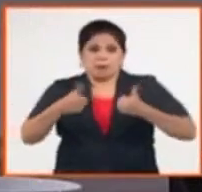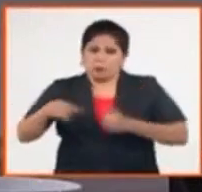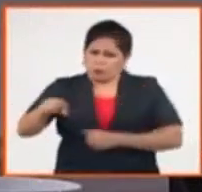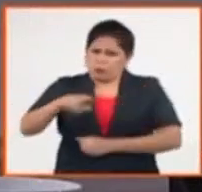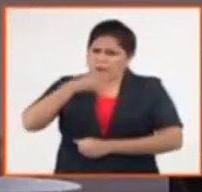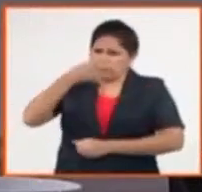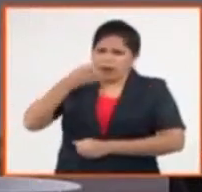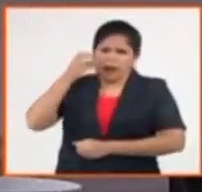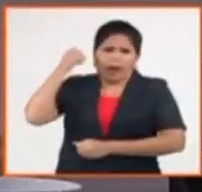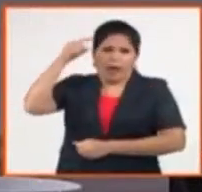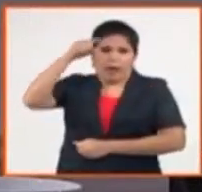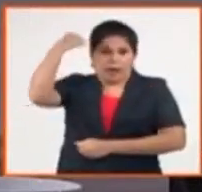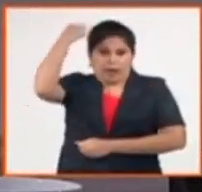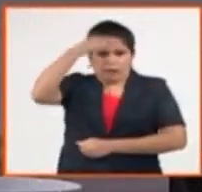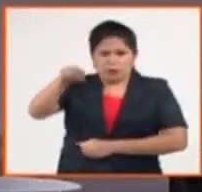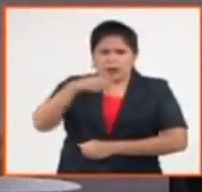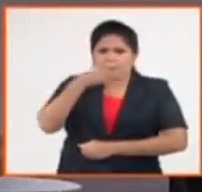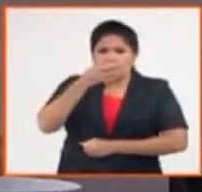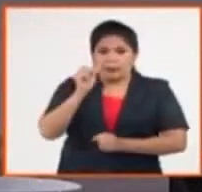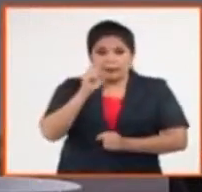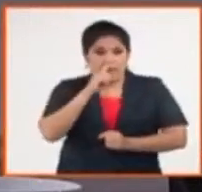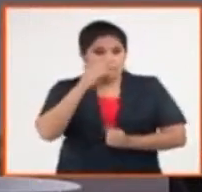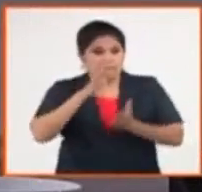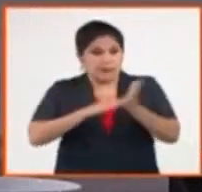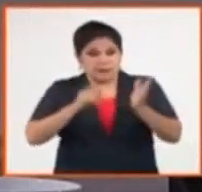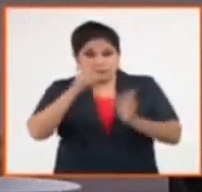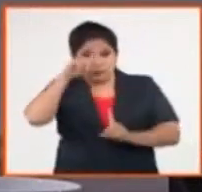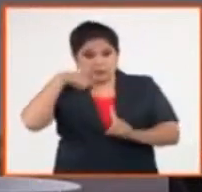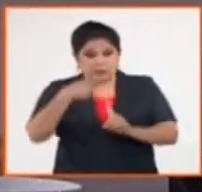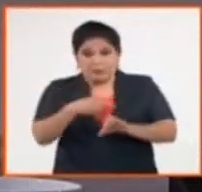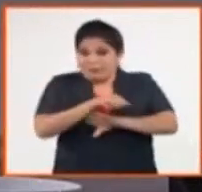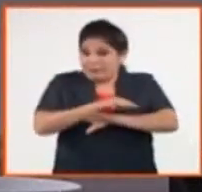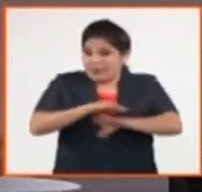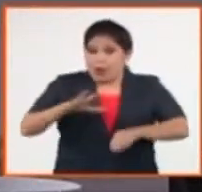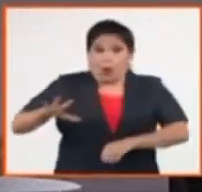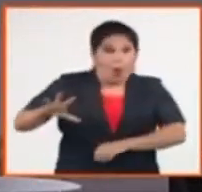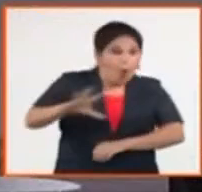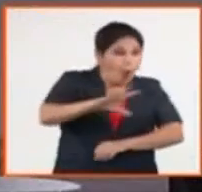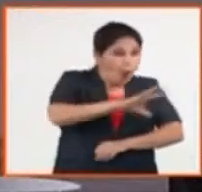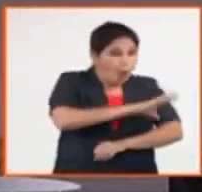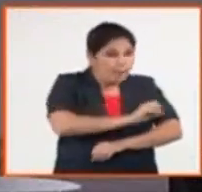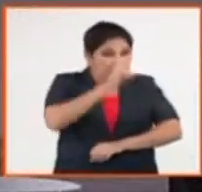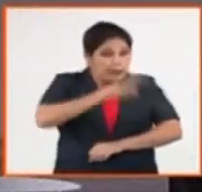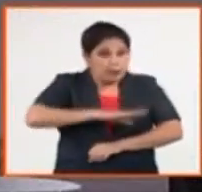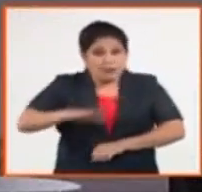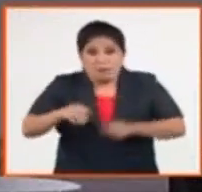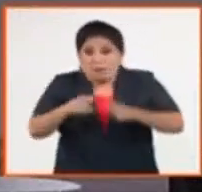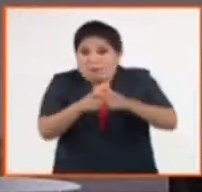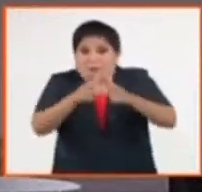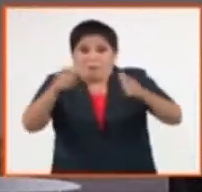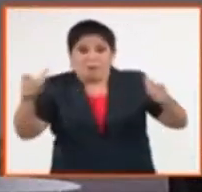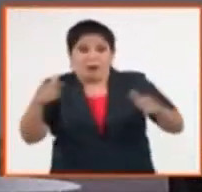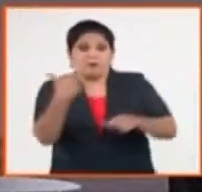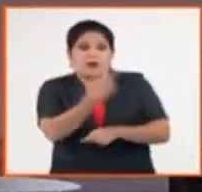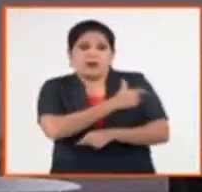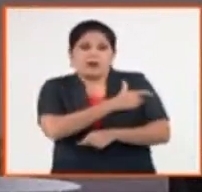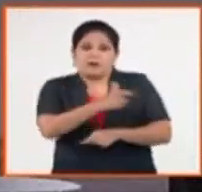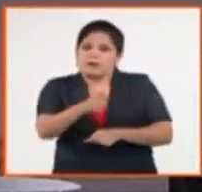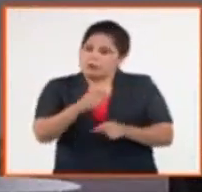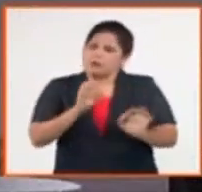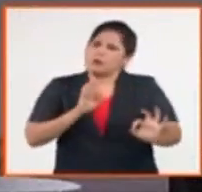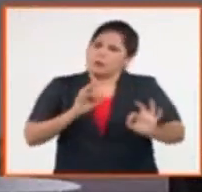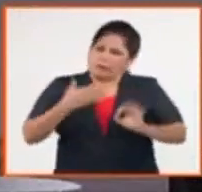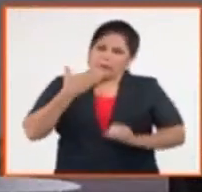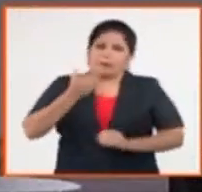también, antes de que culmine el mes de septiembre, tengamos prácticamente a la mayor parte de la población cubana